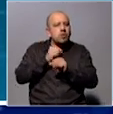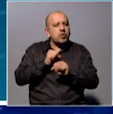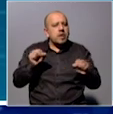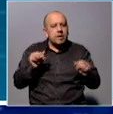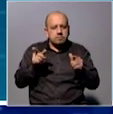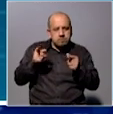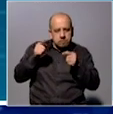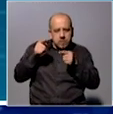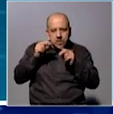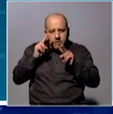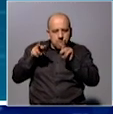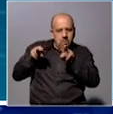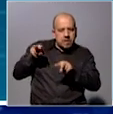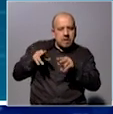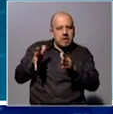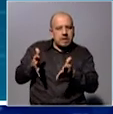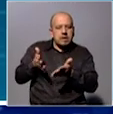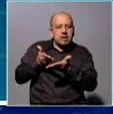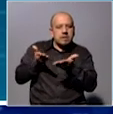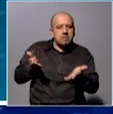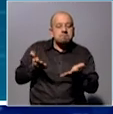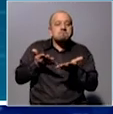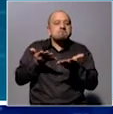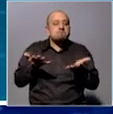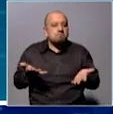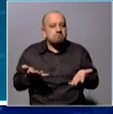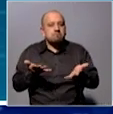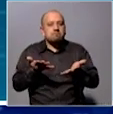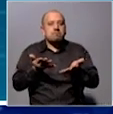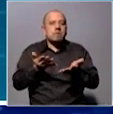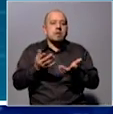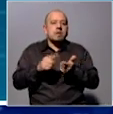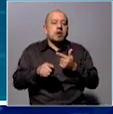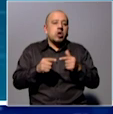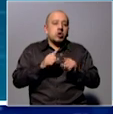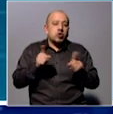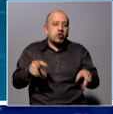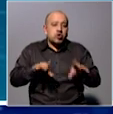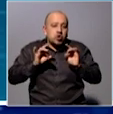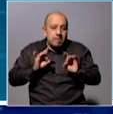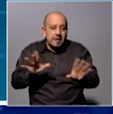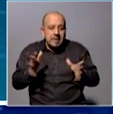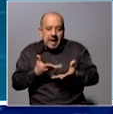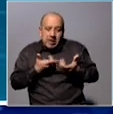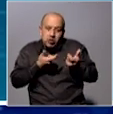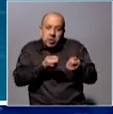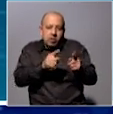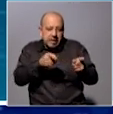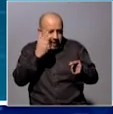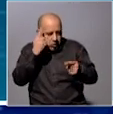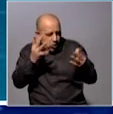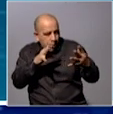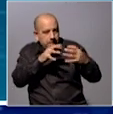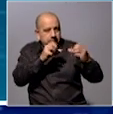abarcarlos de alguna manera desde, bueno, no solo ayudarlos a interpretar algunas